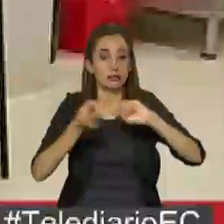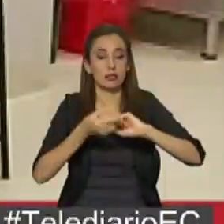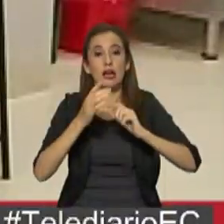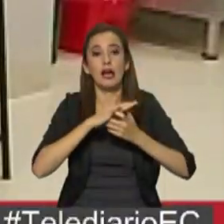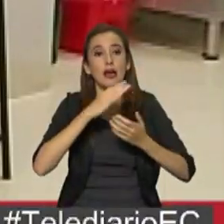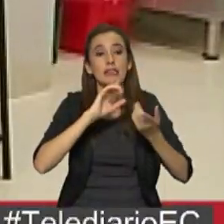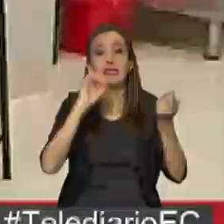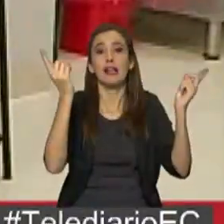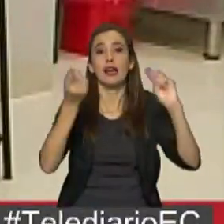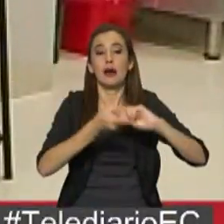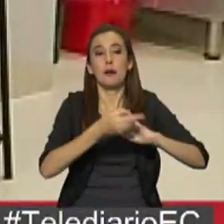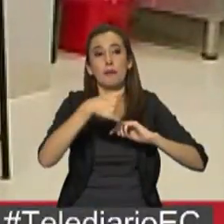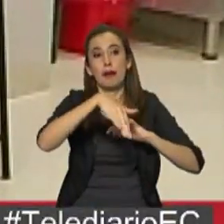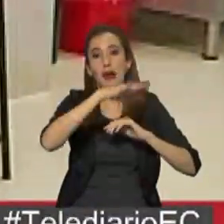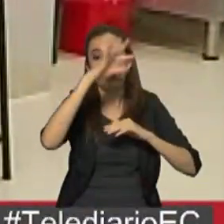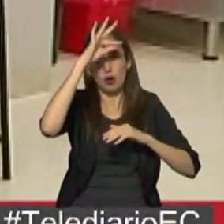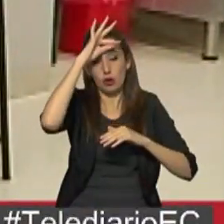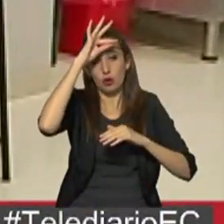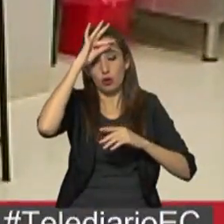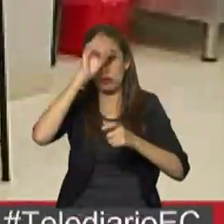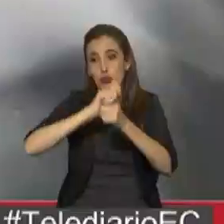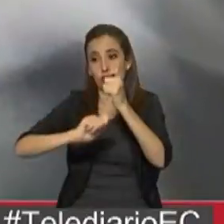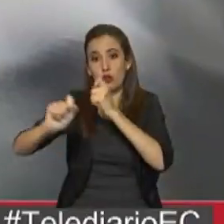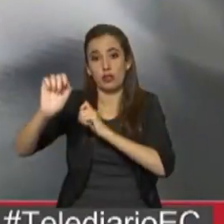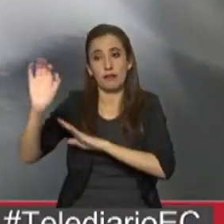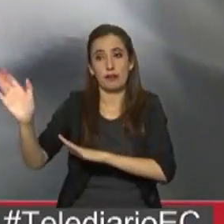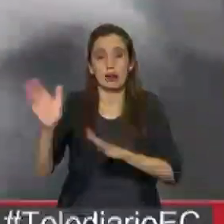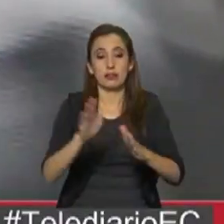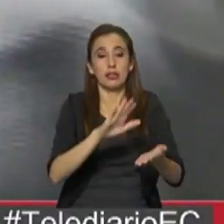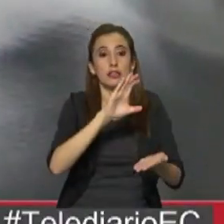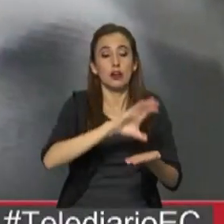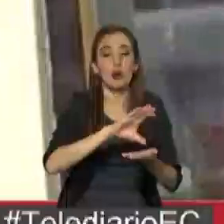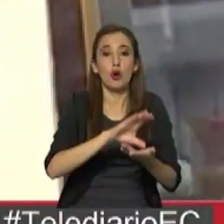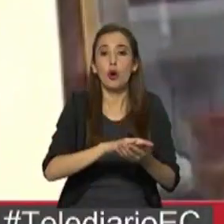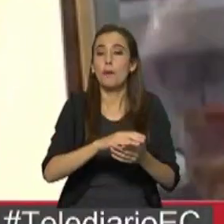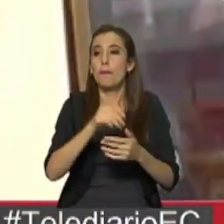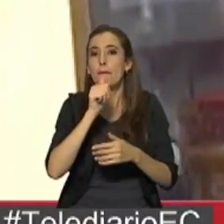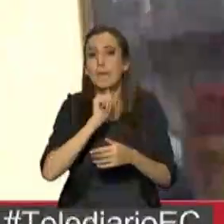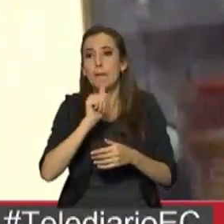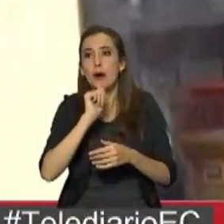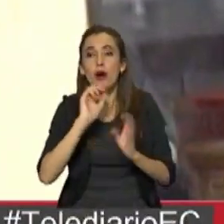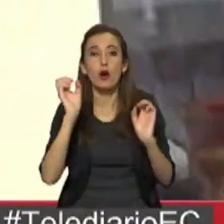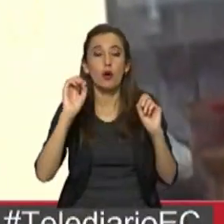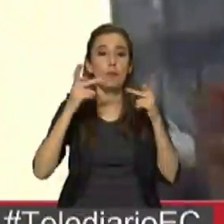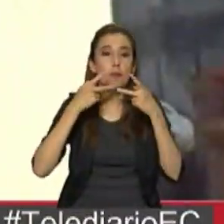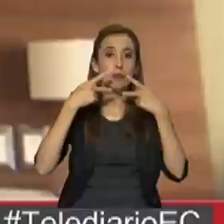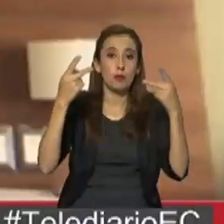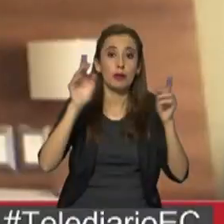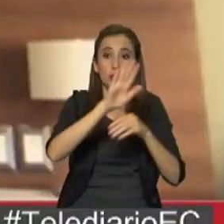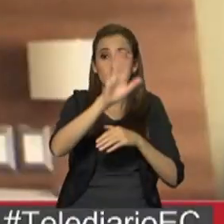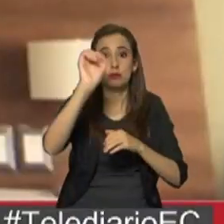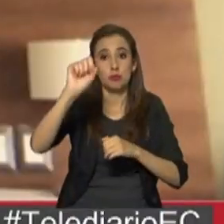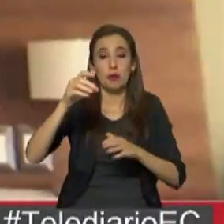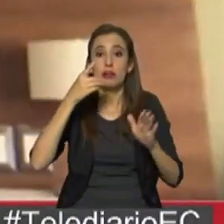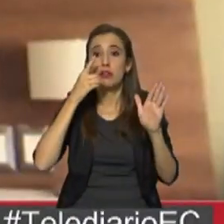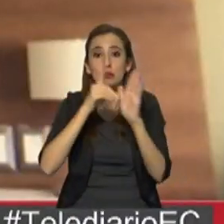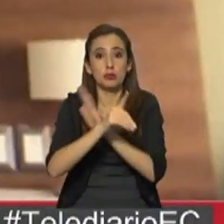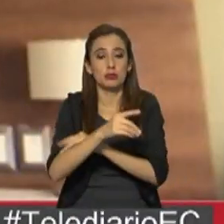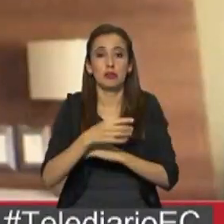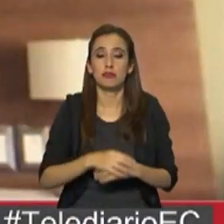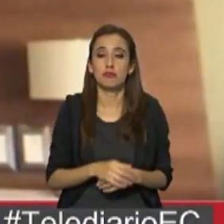de no ser derivados a otra casa de salud sea pública o privada los usuarios pueden denunciar al ministerio